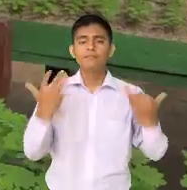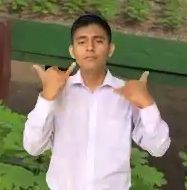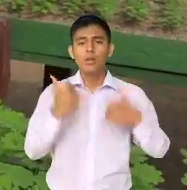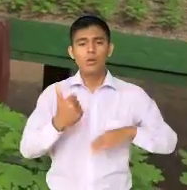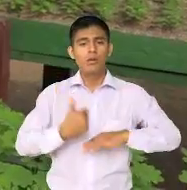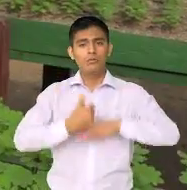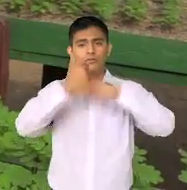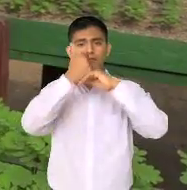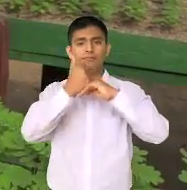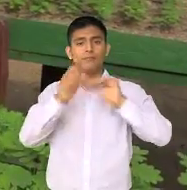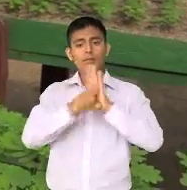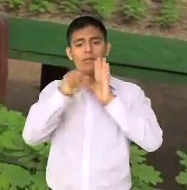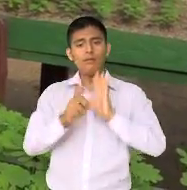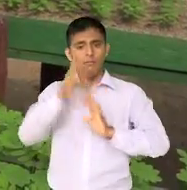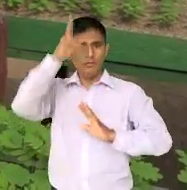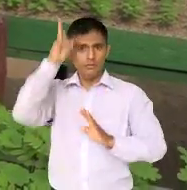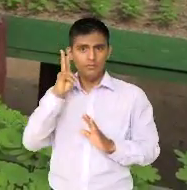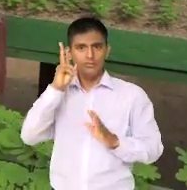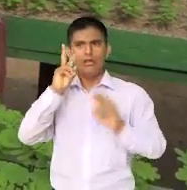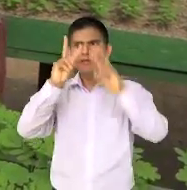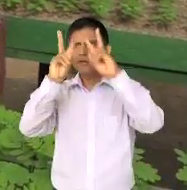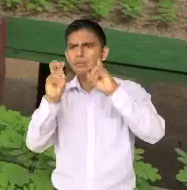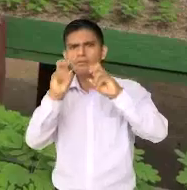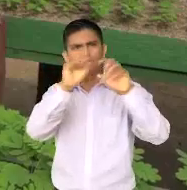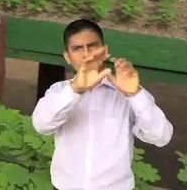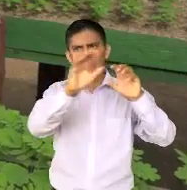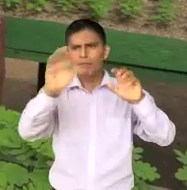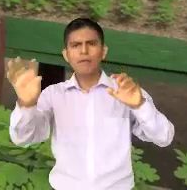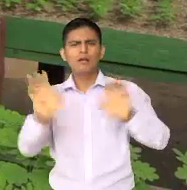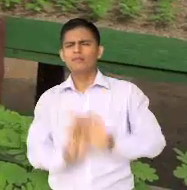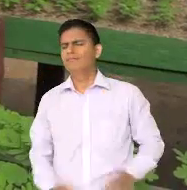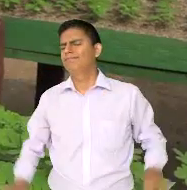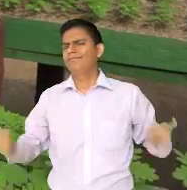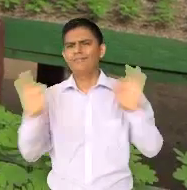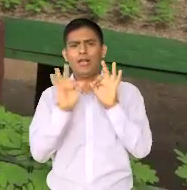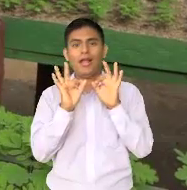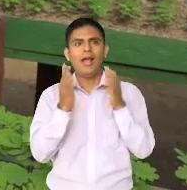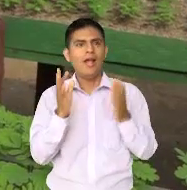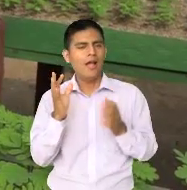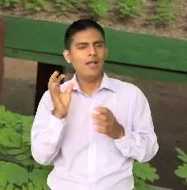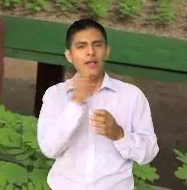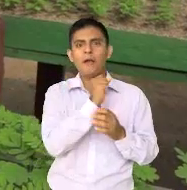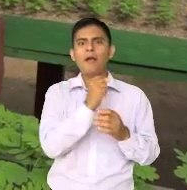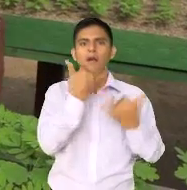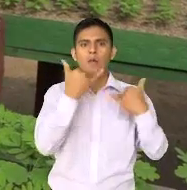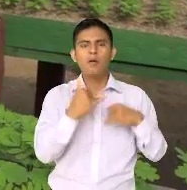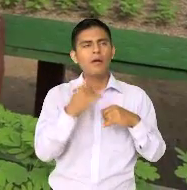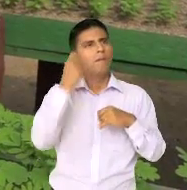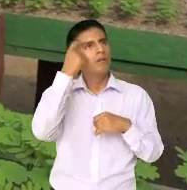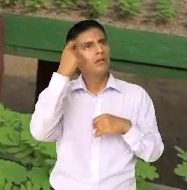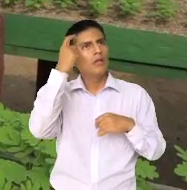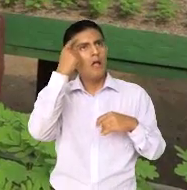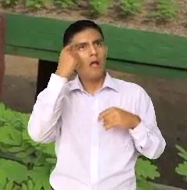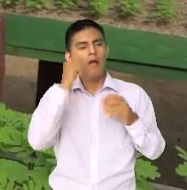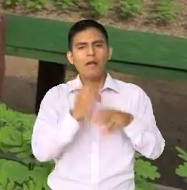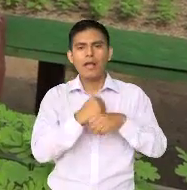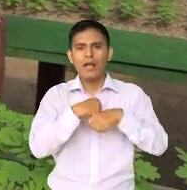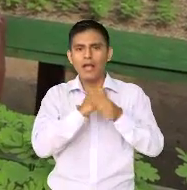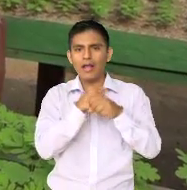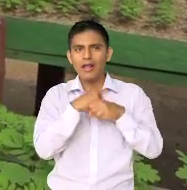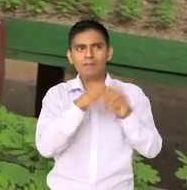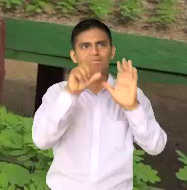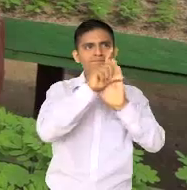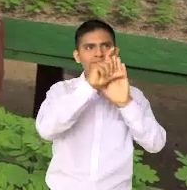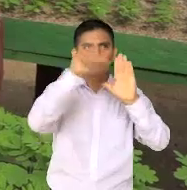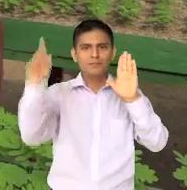para la toda la administración que preside el abogado vinicio venga a todas las áreas son importantes por ello se ha pensado en la creación de un vivero municipal